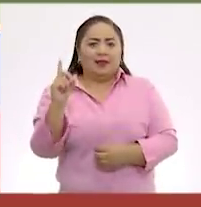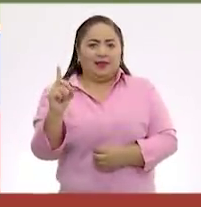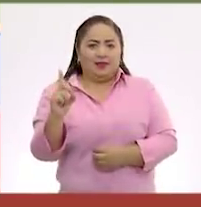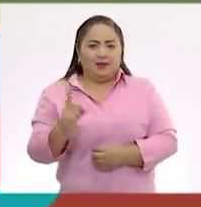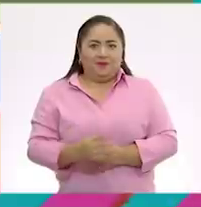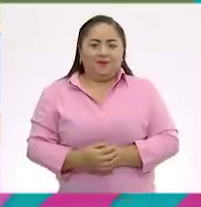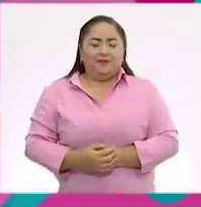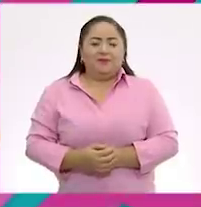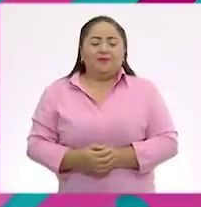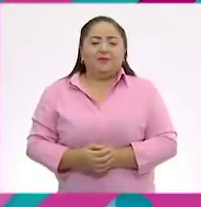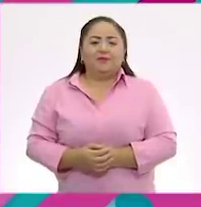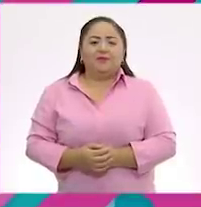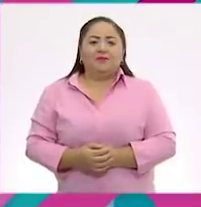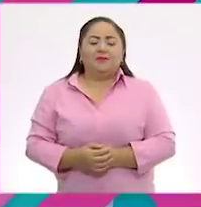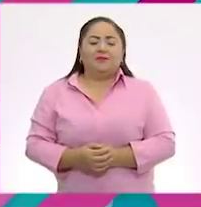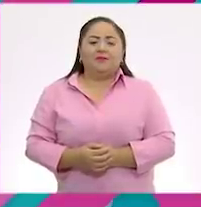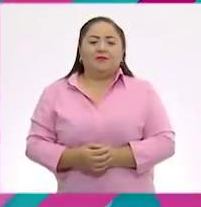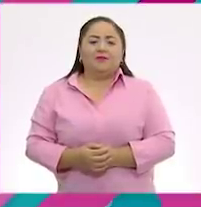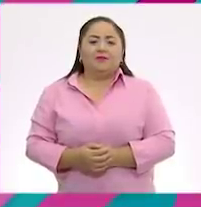tridimensional.